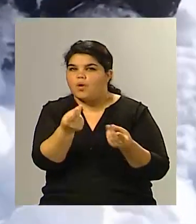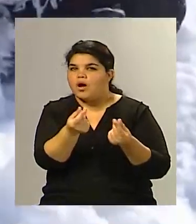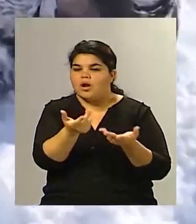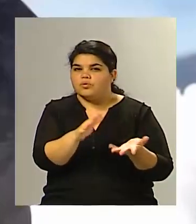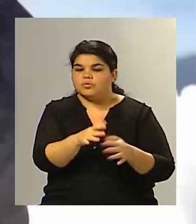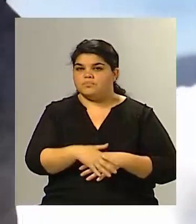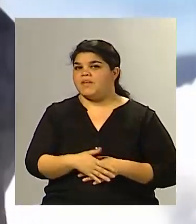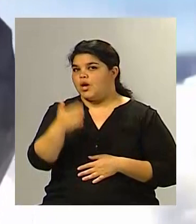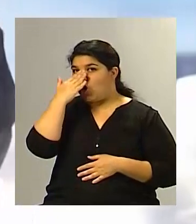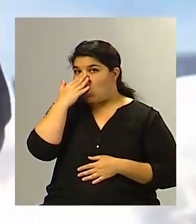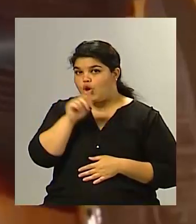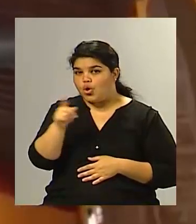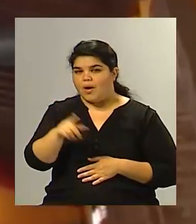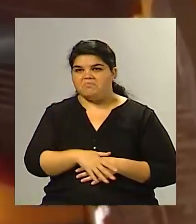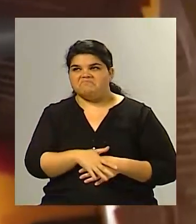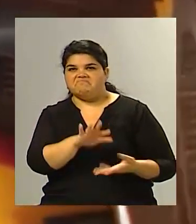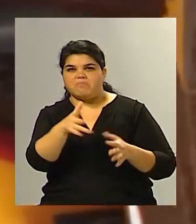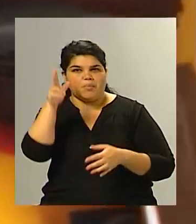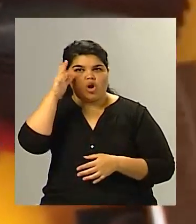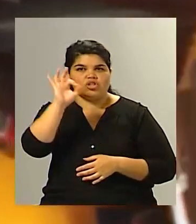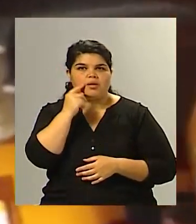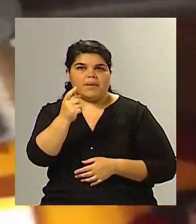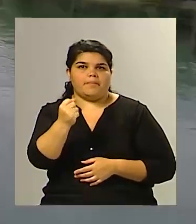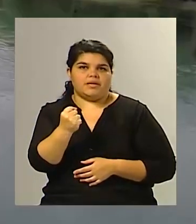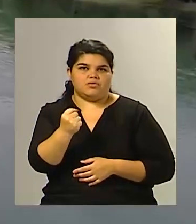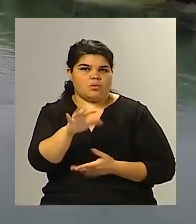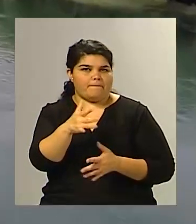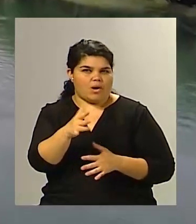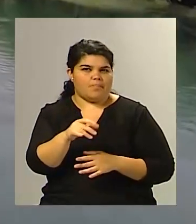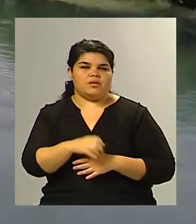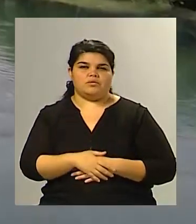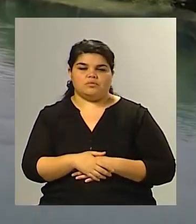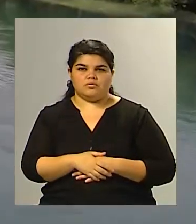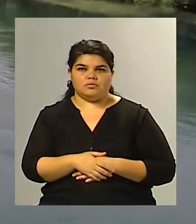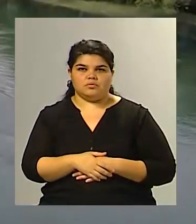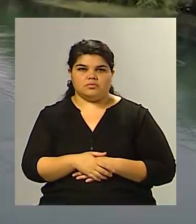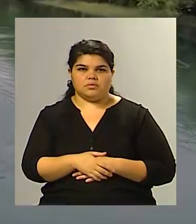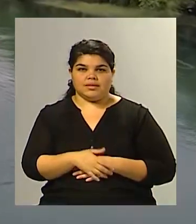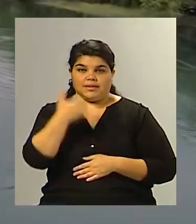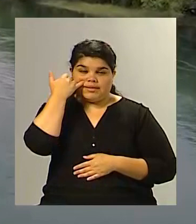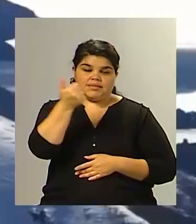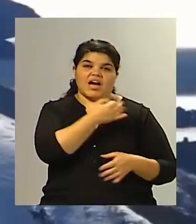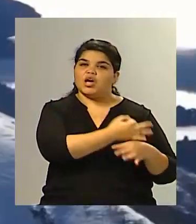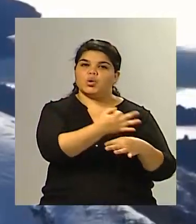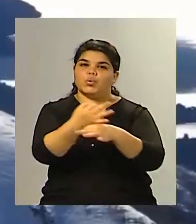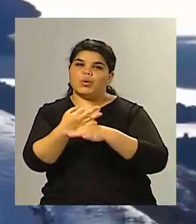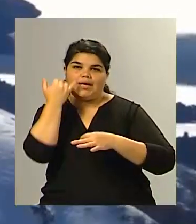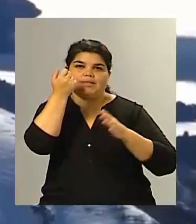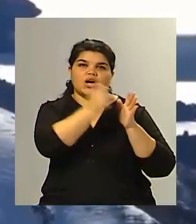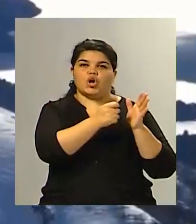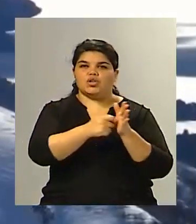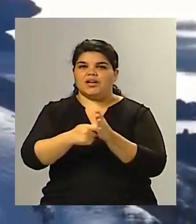Paz, más o menos en 80.000 pesos aproximadamente. Uh-huh. Sí. Eso es lo que pagó, bueno, ya la mayoría de los colegios han contratado, promo